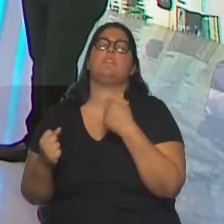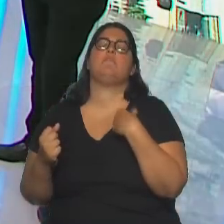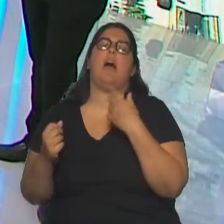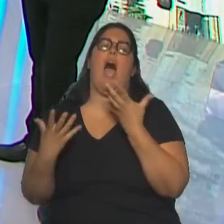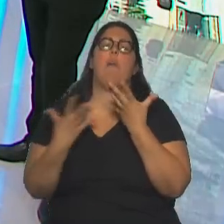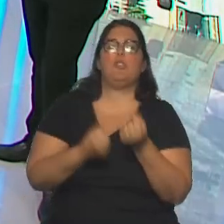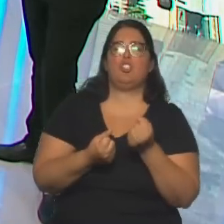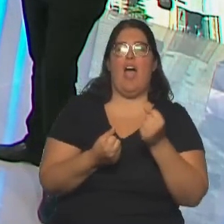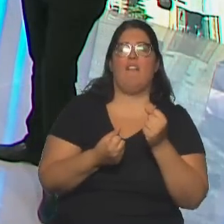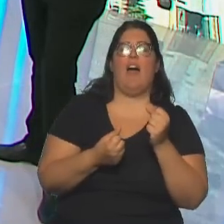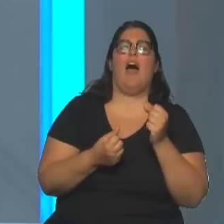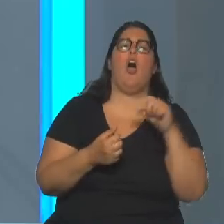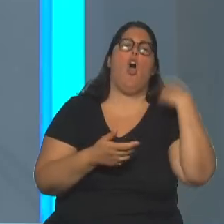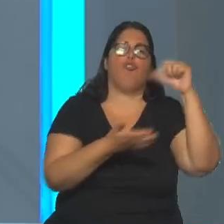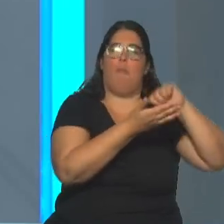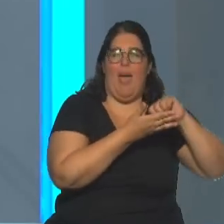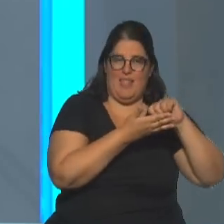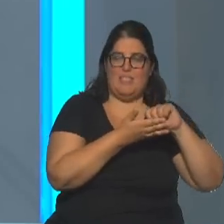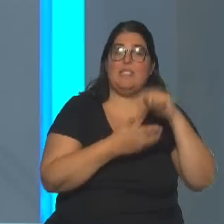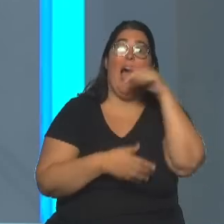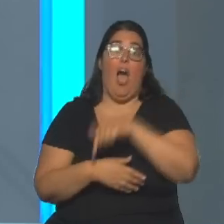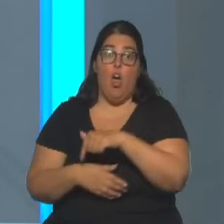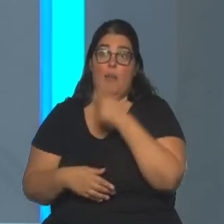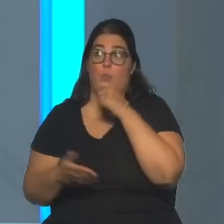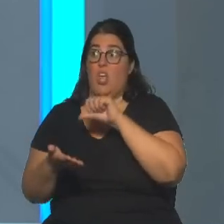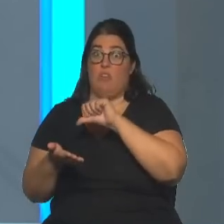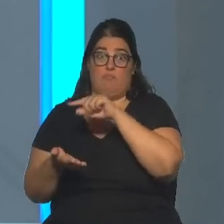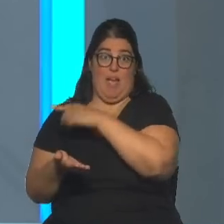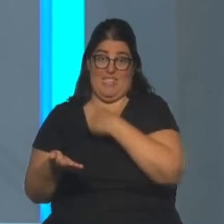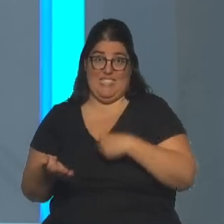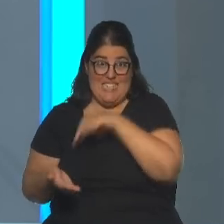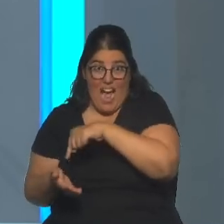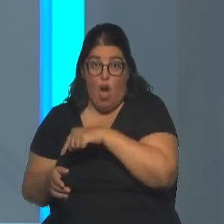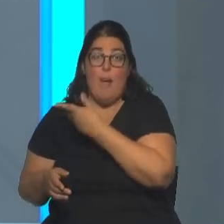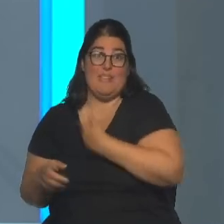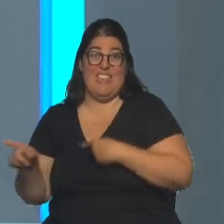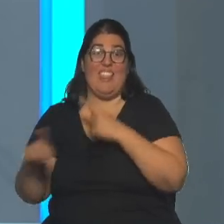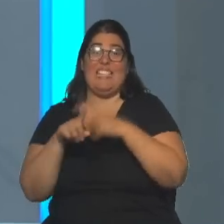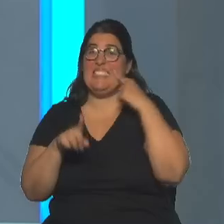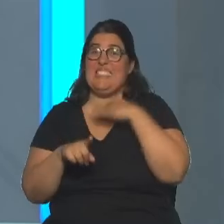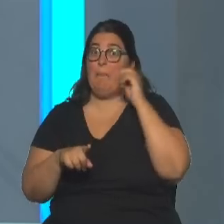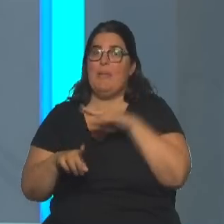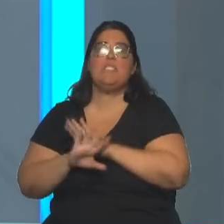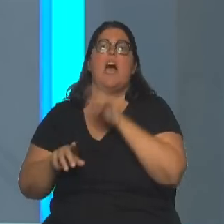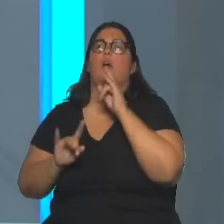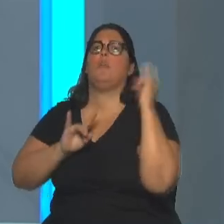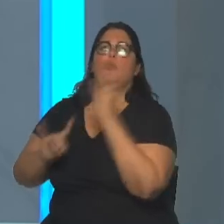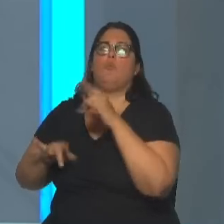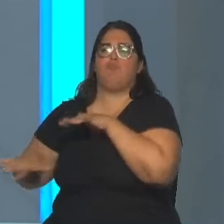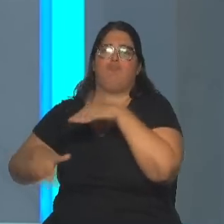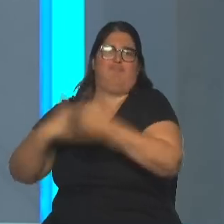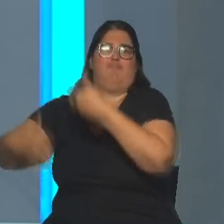Occidente. Ahora, esta China de Xi Jinping ha pasado a ser netamente proactiva. Ellos